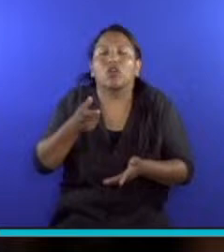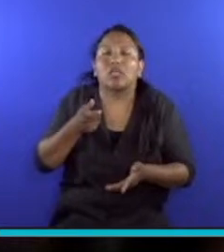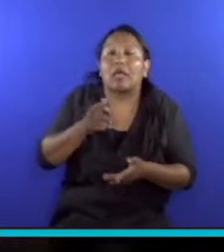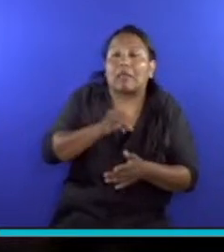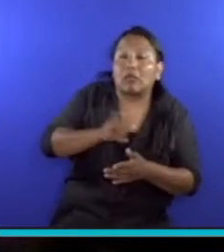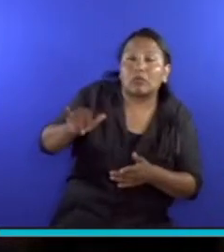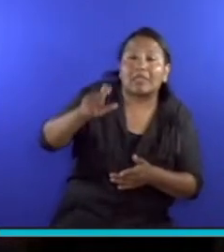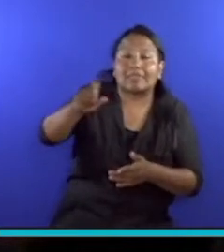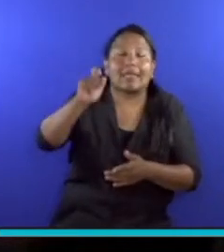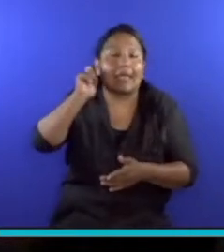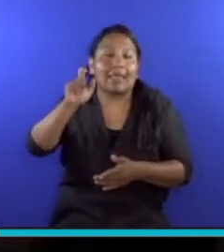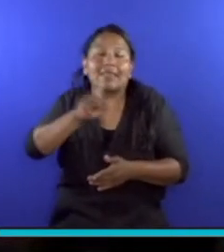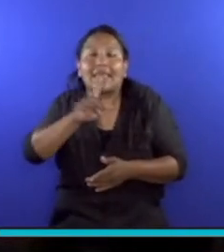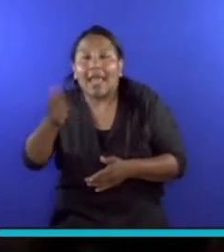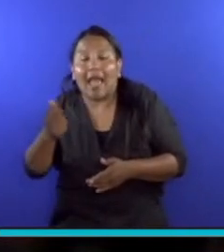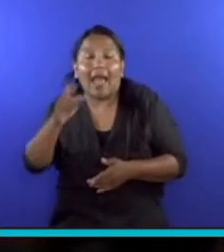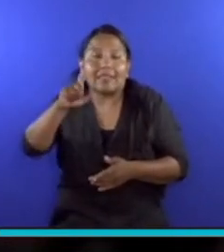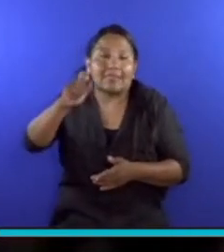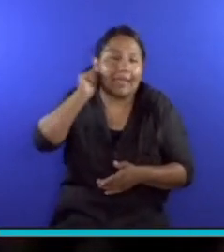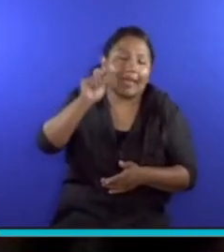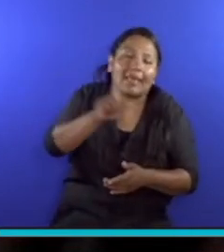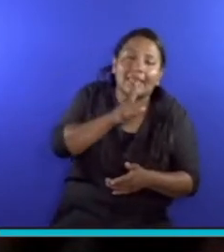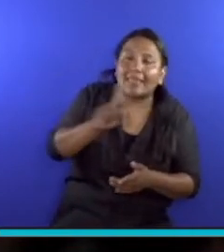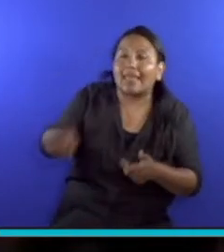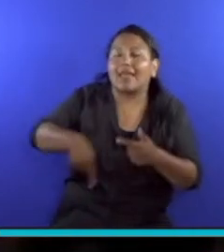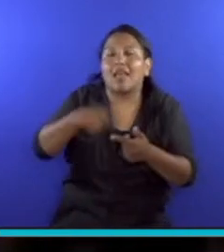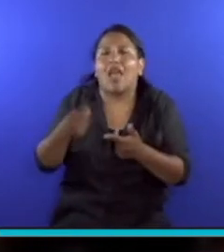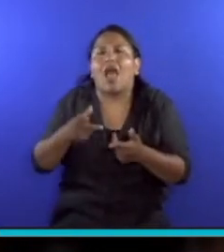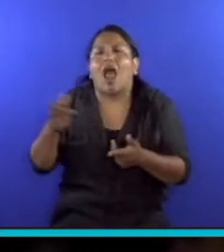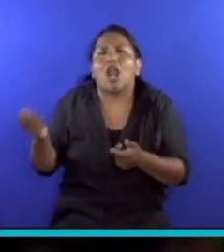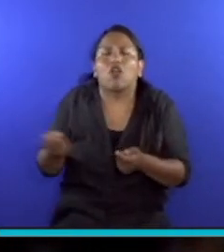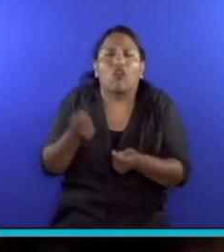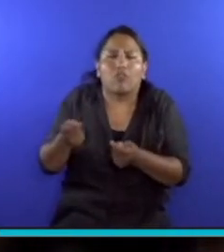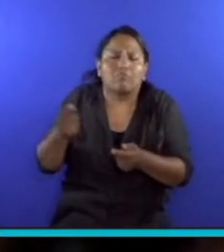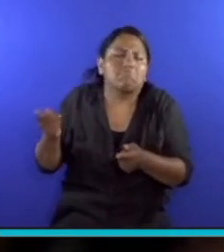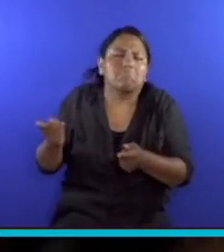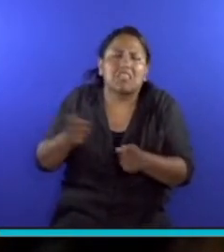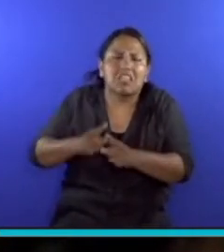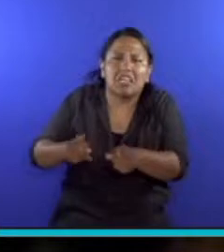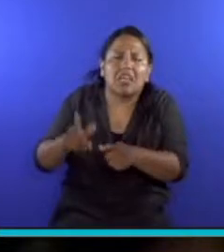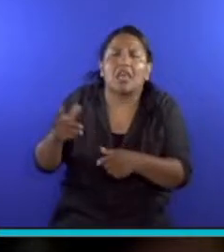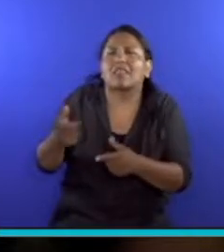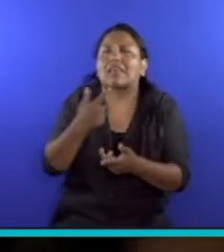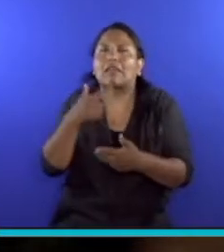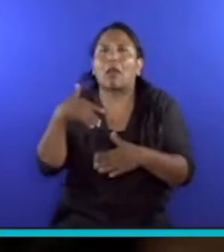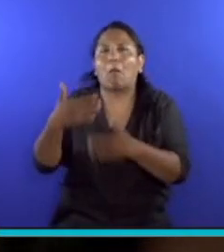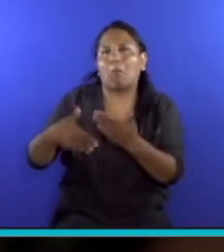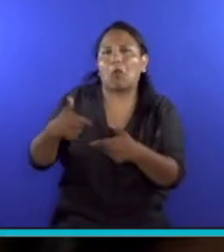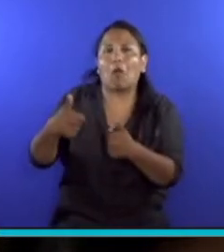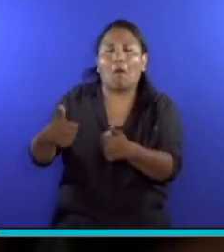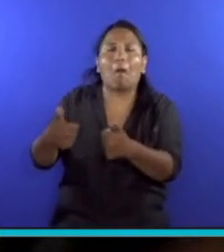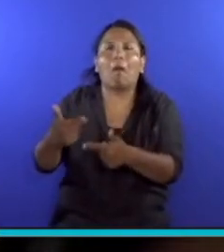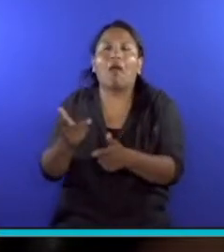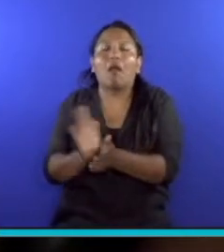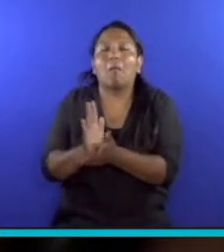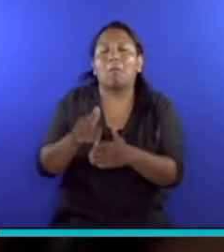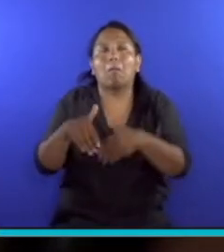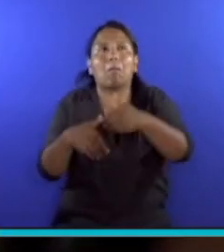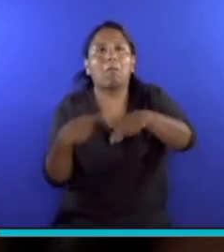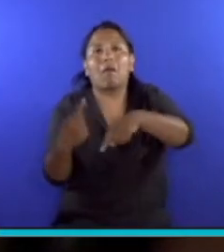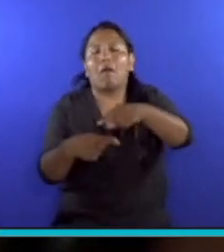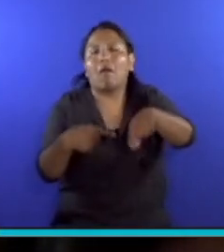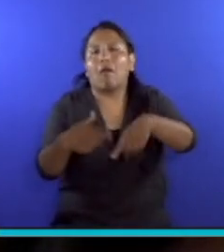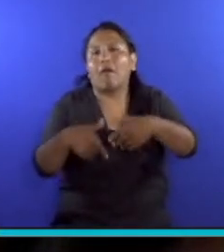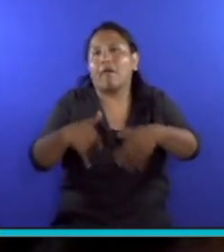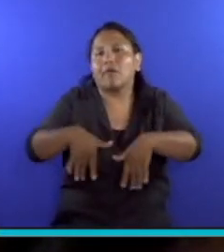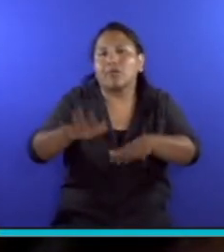Por supuesto que denunciamos a los dirigentes sindicales que se la dan de progresistas, que después pasan por gelatina y por algún